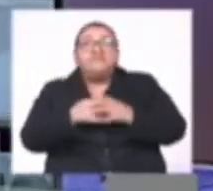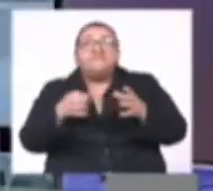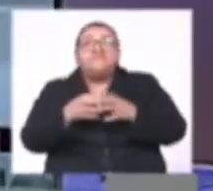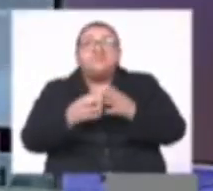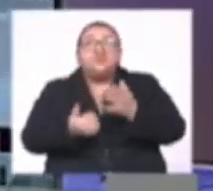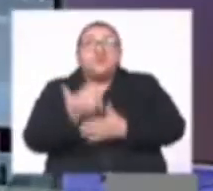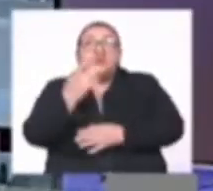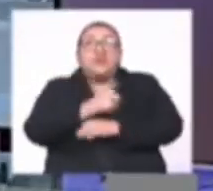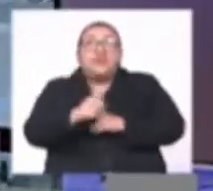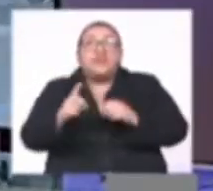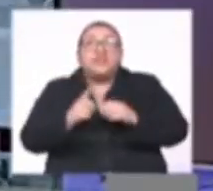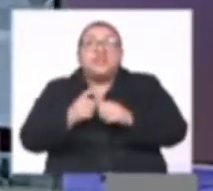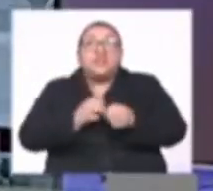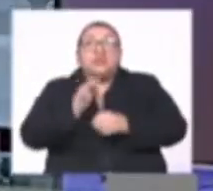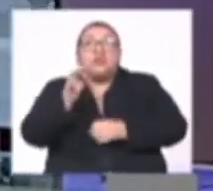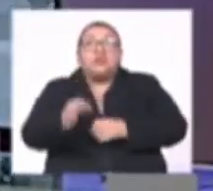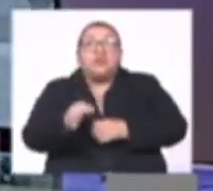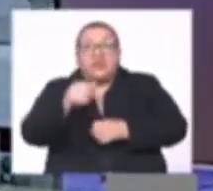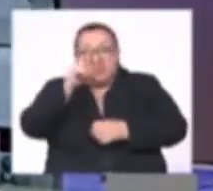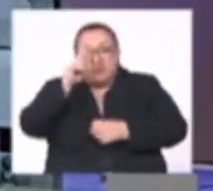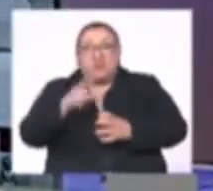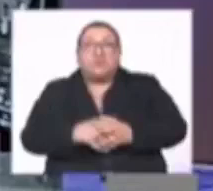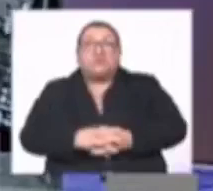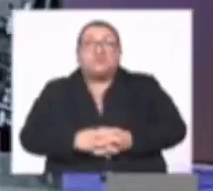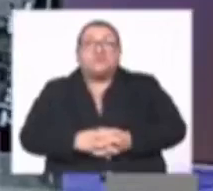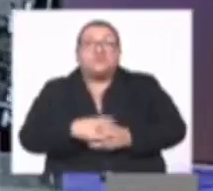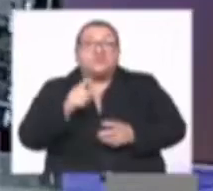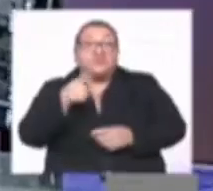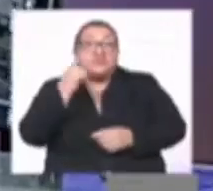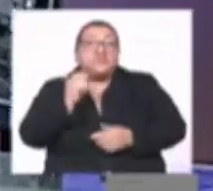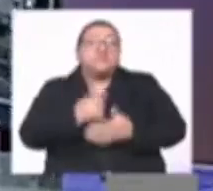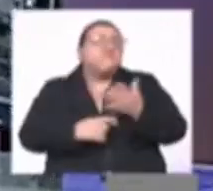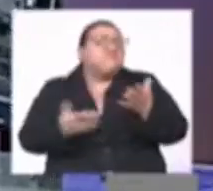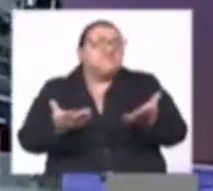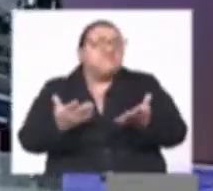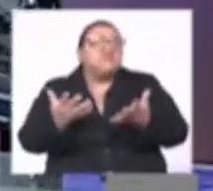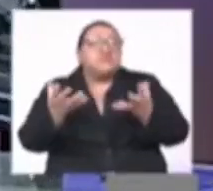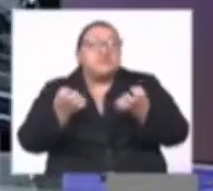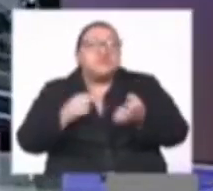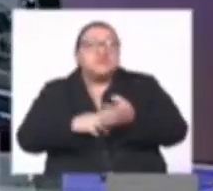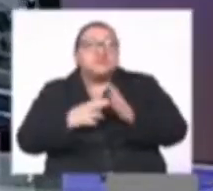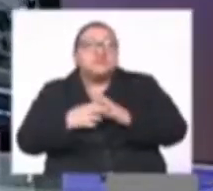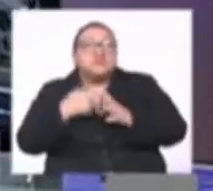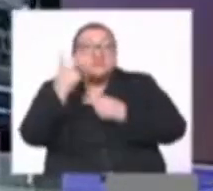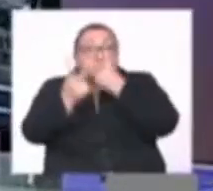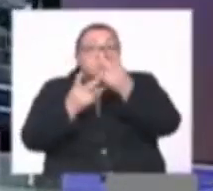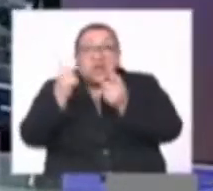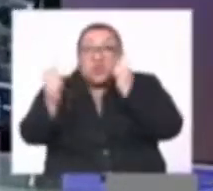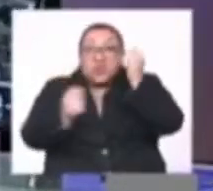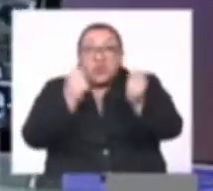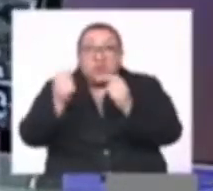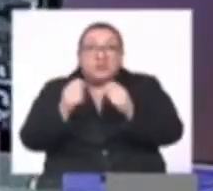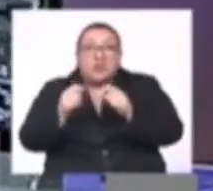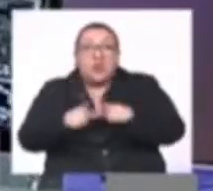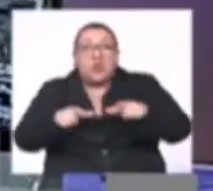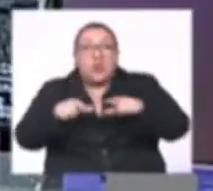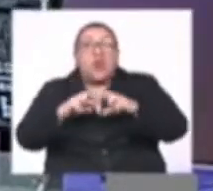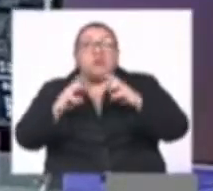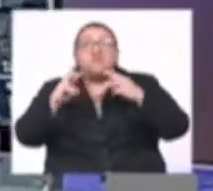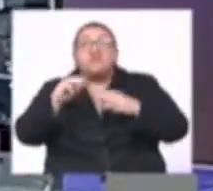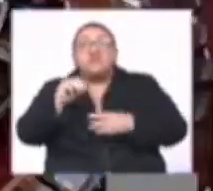turístico en cada departamento del Perú. Esta iniciativa tiene como fin incentivar la visita turística a los monumentos.